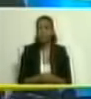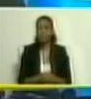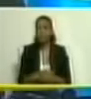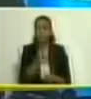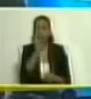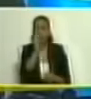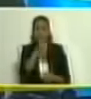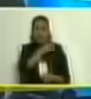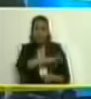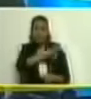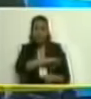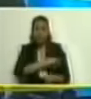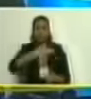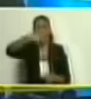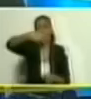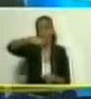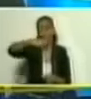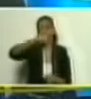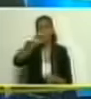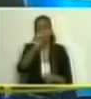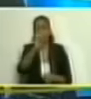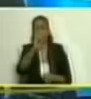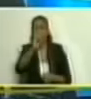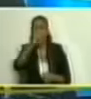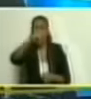señor Karim